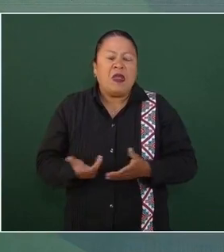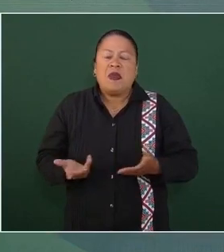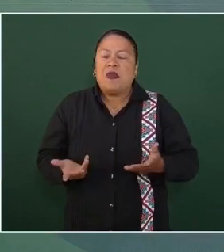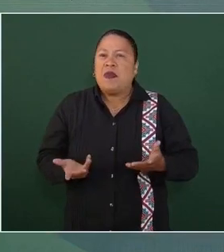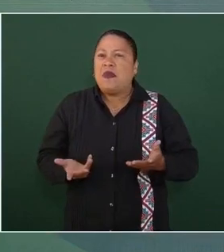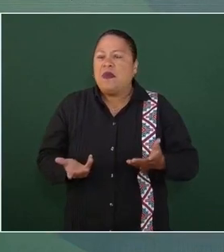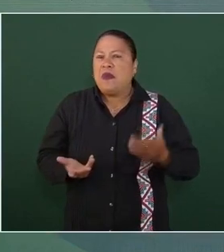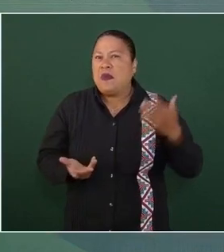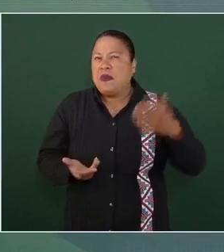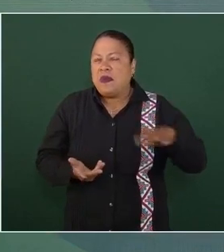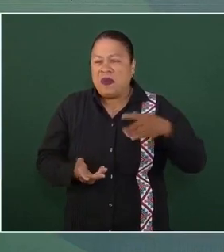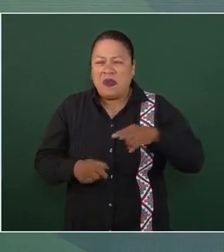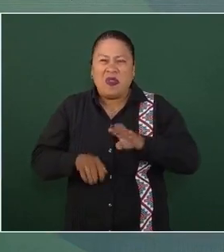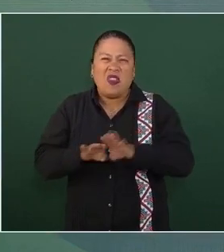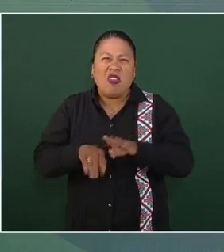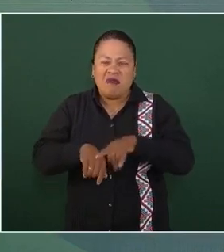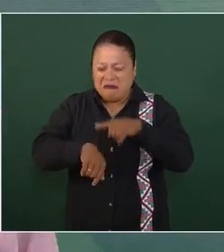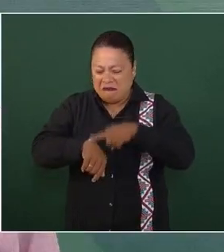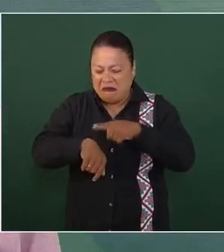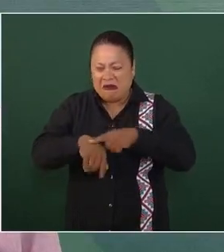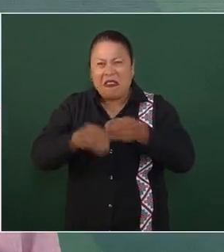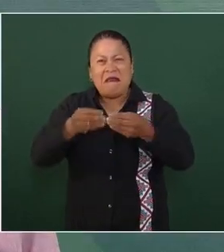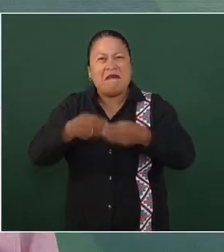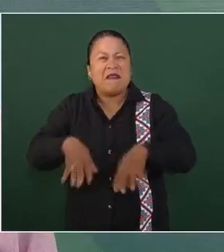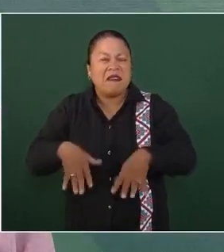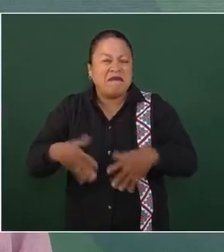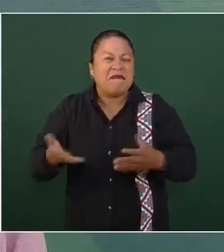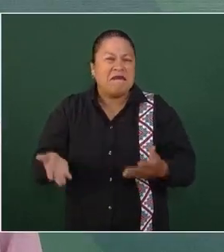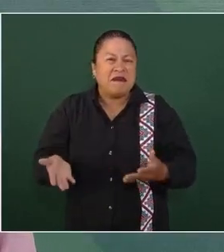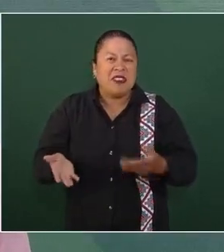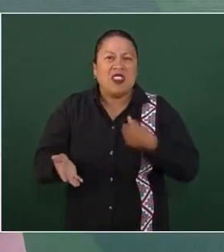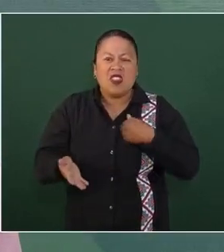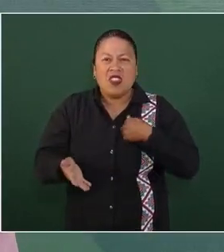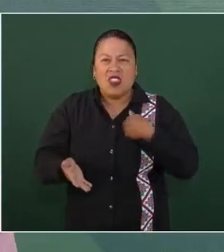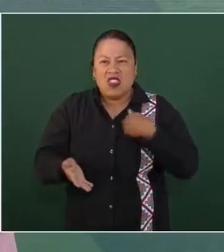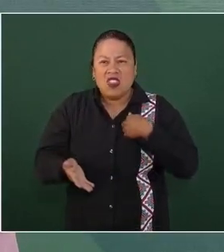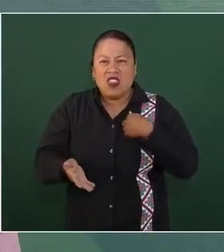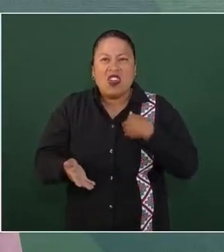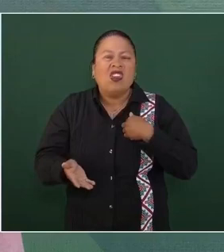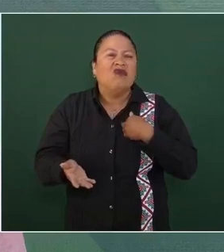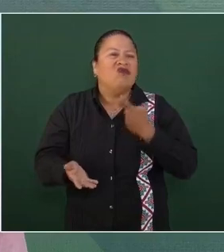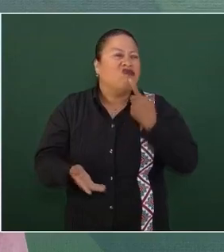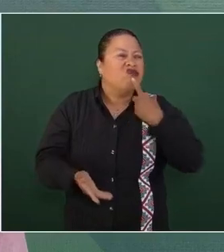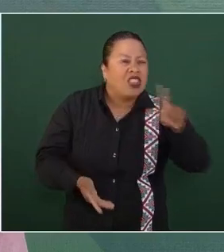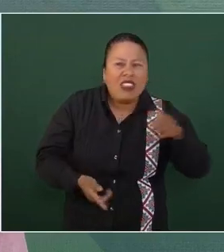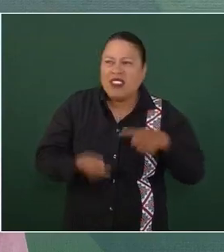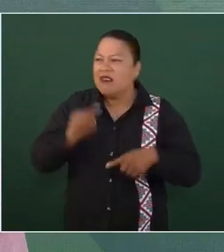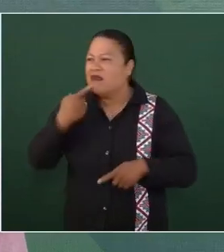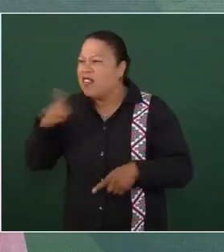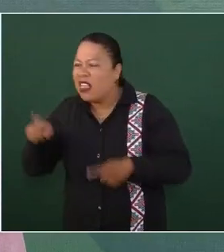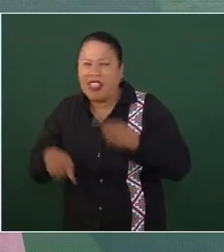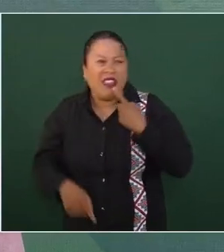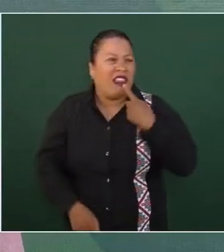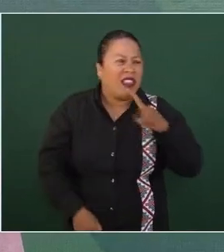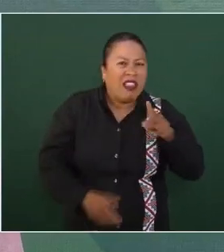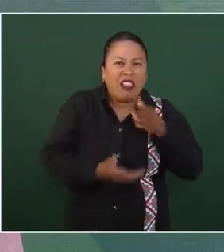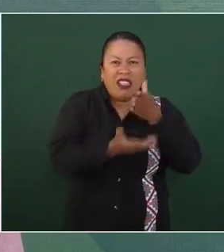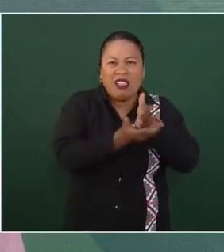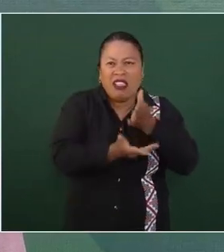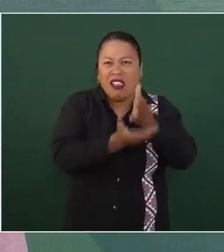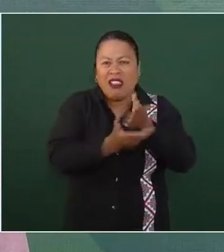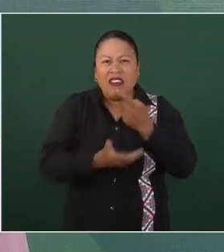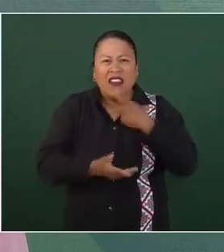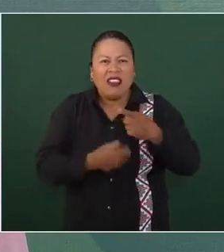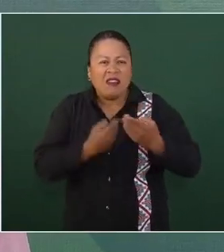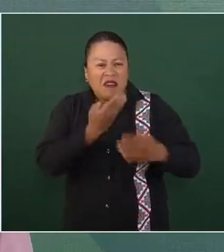me llevaría estar presentando denuncias por